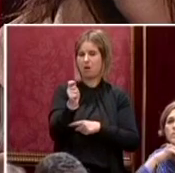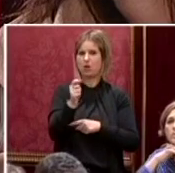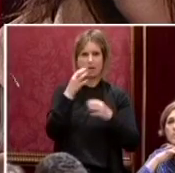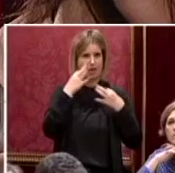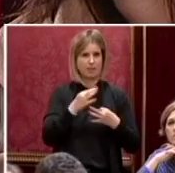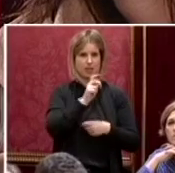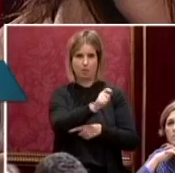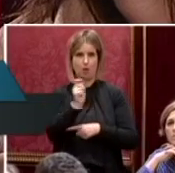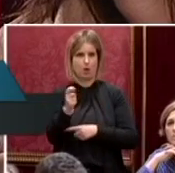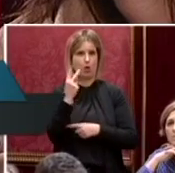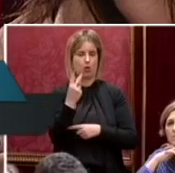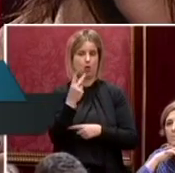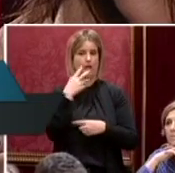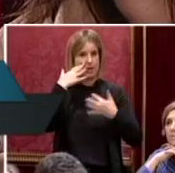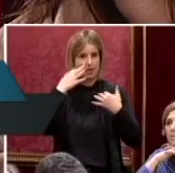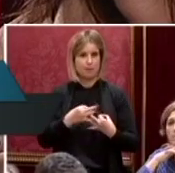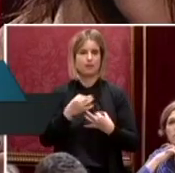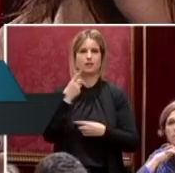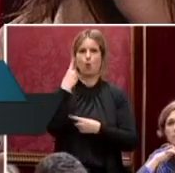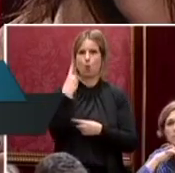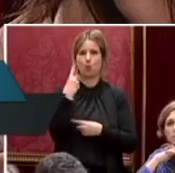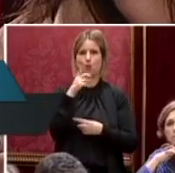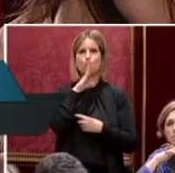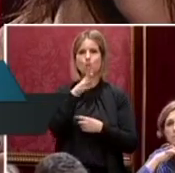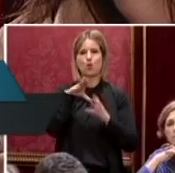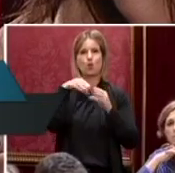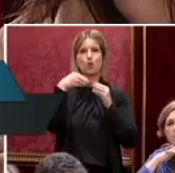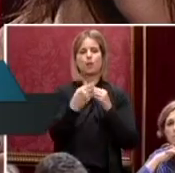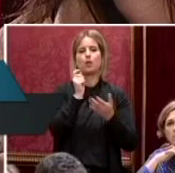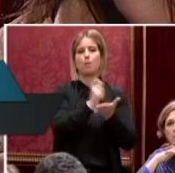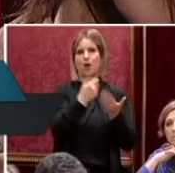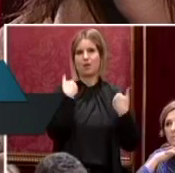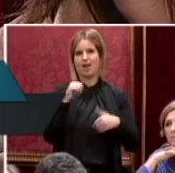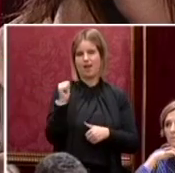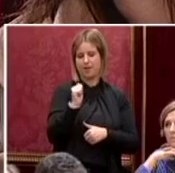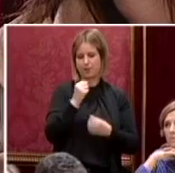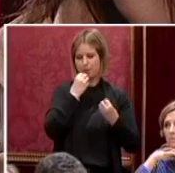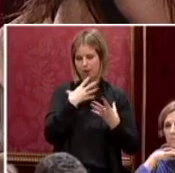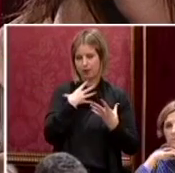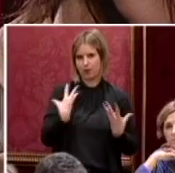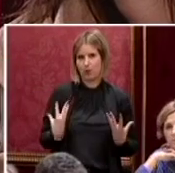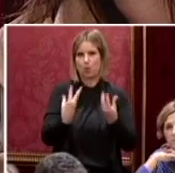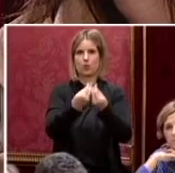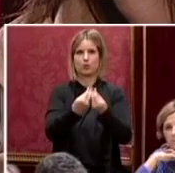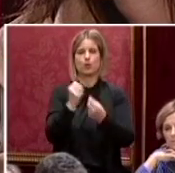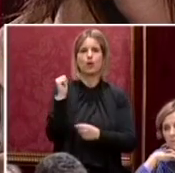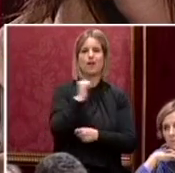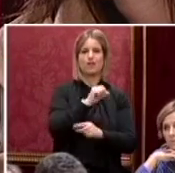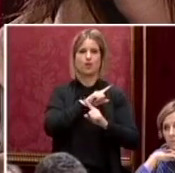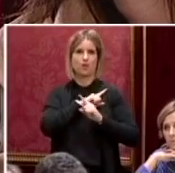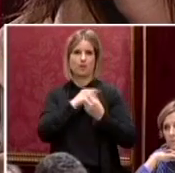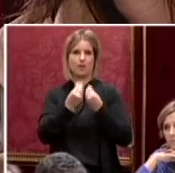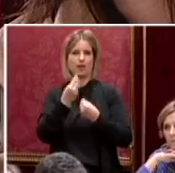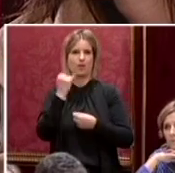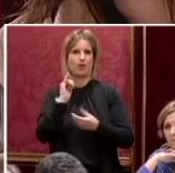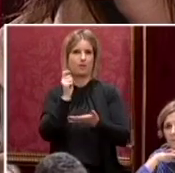En realidad teníamos que haber hecho uno, teóricamente, y según la documentación, en abril. Pero bueno, juntamos el de abril y el de noviembre en este expediente.